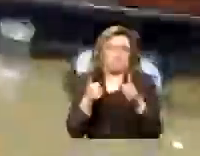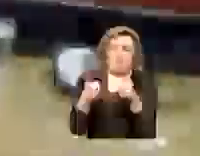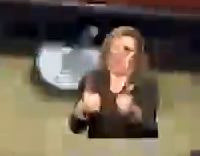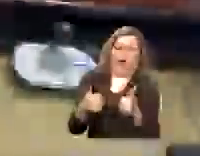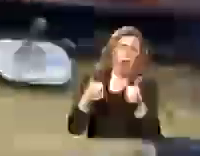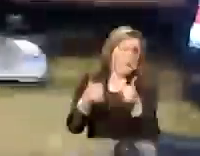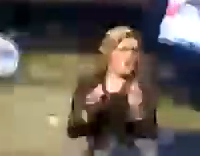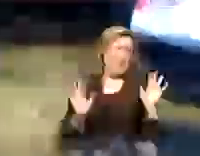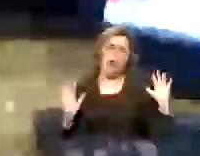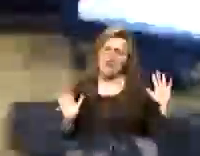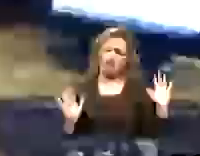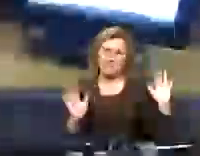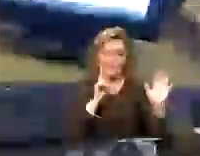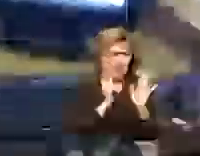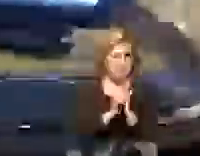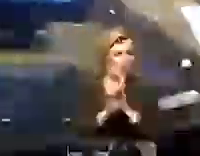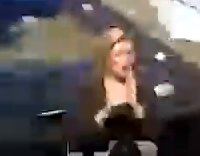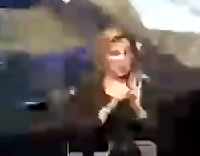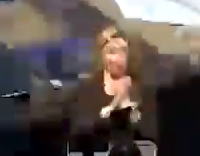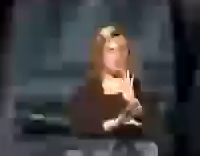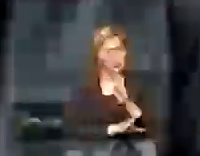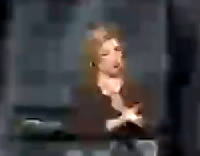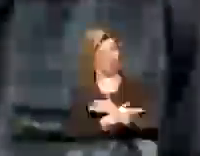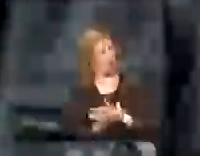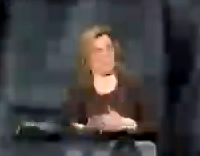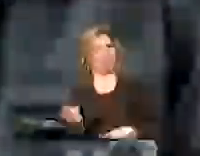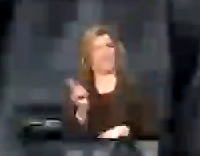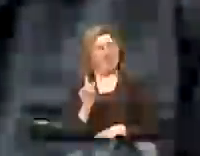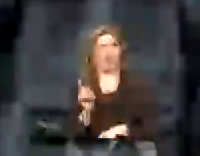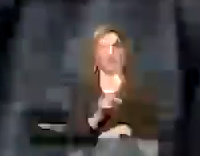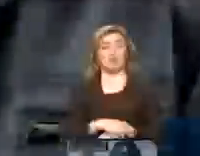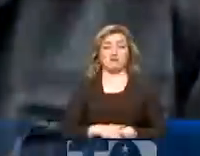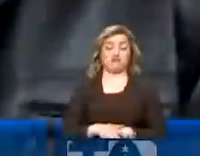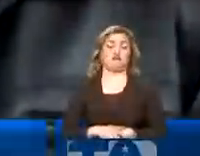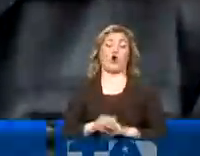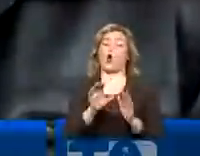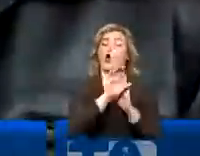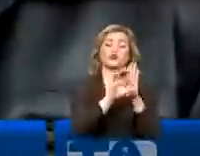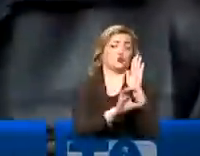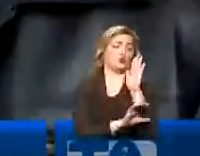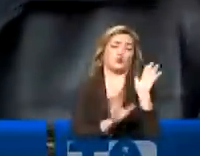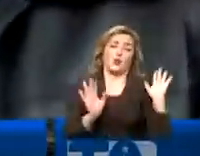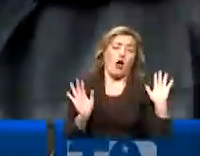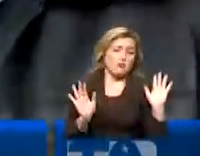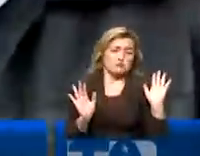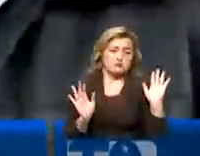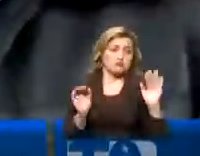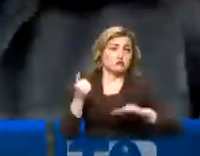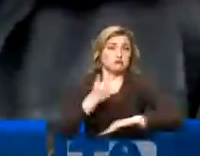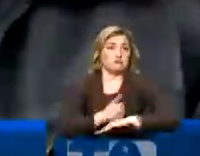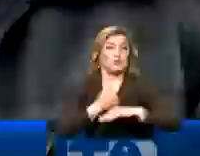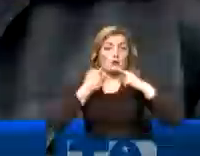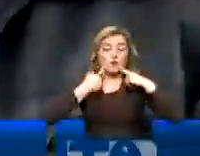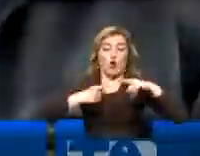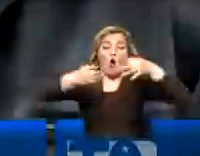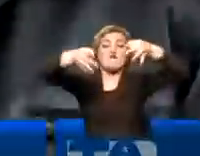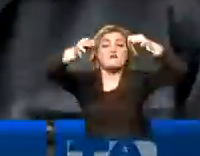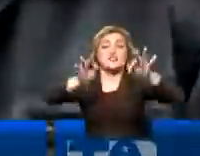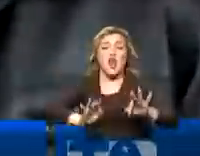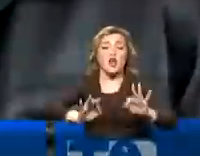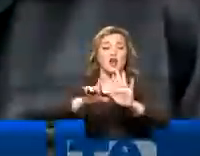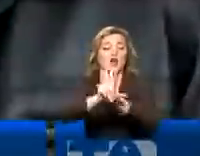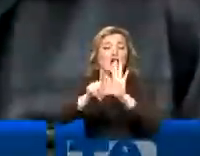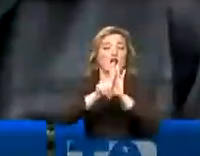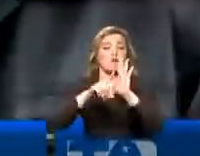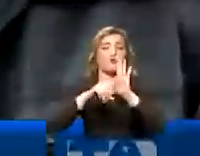es necesaria una demanda de inconstitucionalidad. Es absolutamente constitucional el haber establecido que se publique ya en el registro oficial